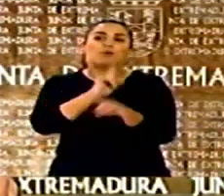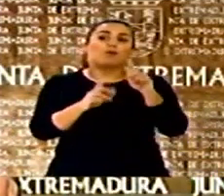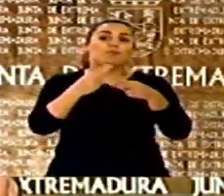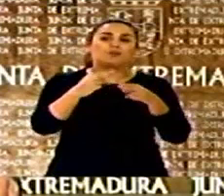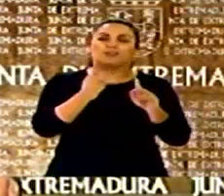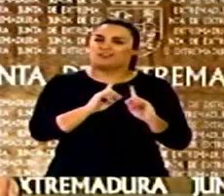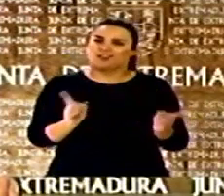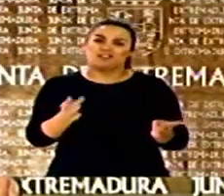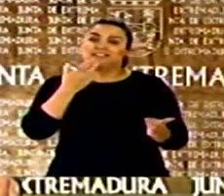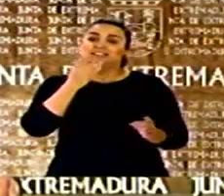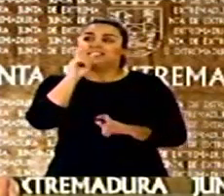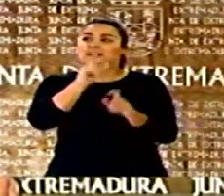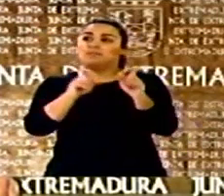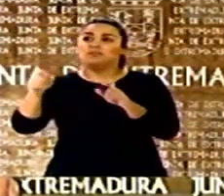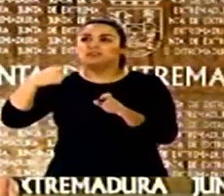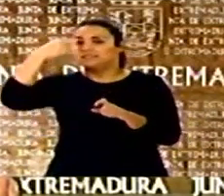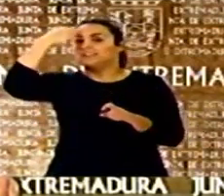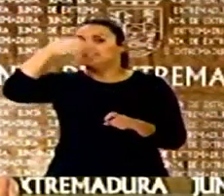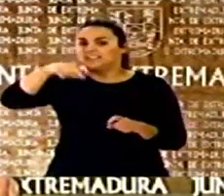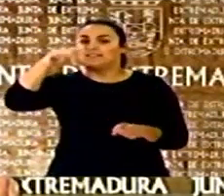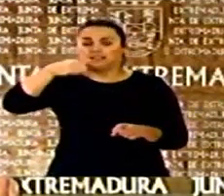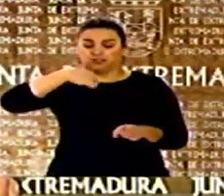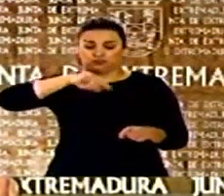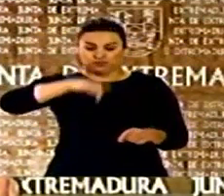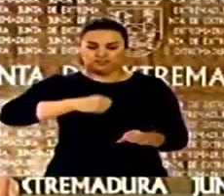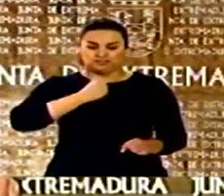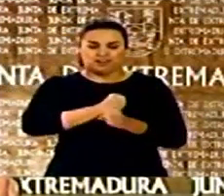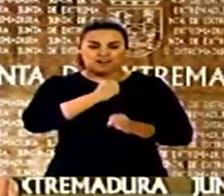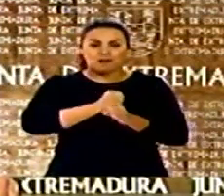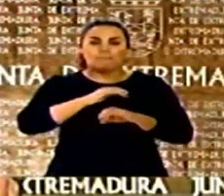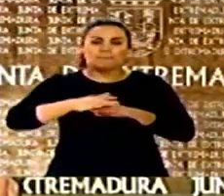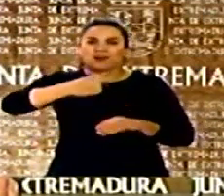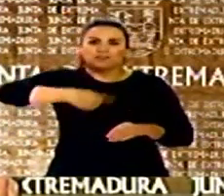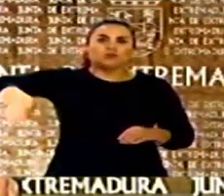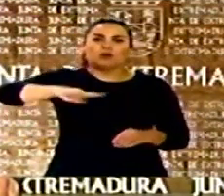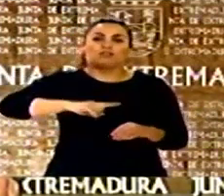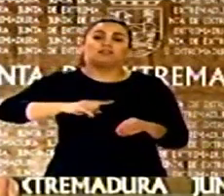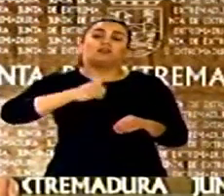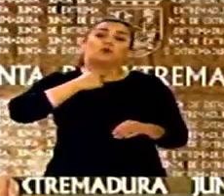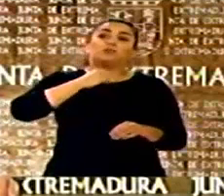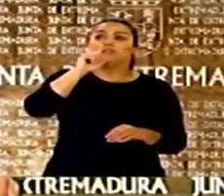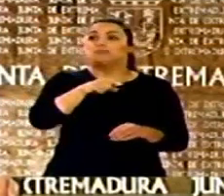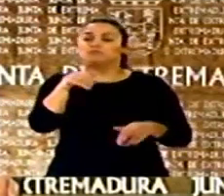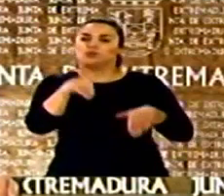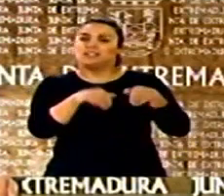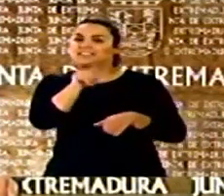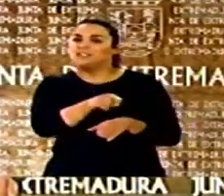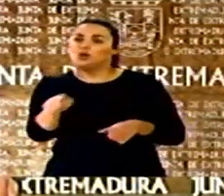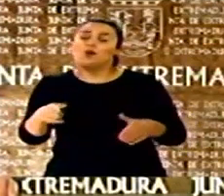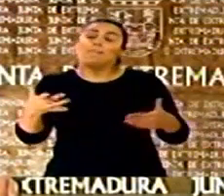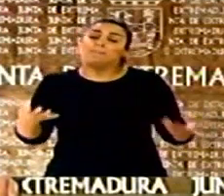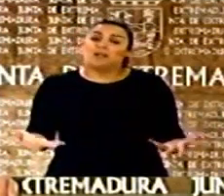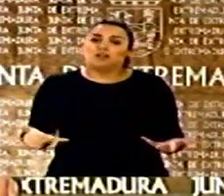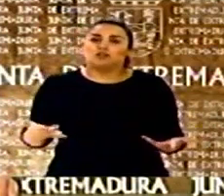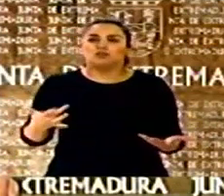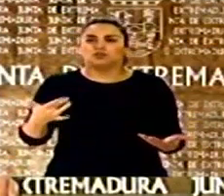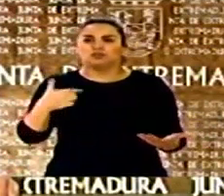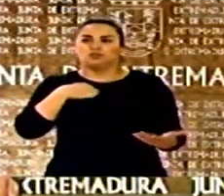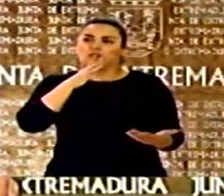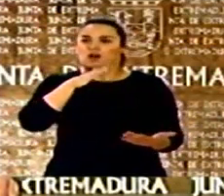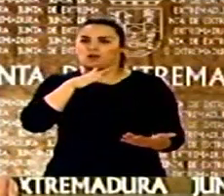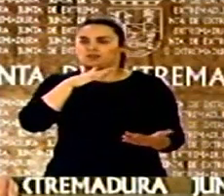Buenos días, otra vez. En relación a esto, ¿se puede considerar, como están diciendo algunos, un aviso a navegantes a otras comunidades, por ejemplo, lo que pueda pasar aquí en Extremadura,